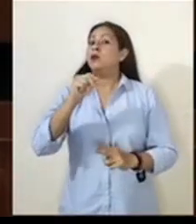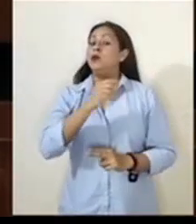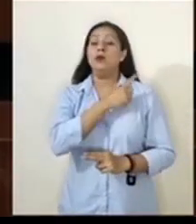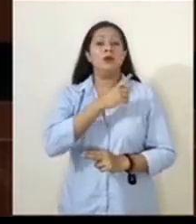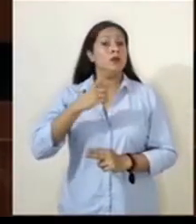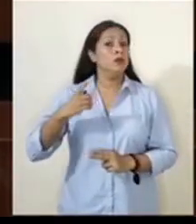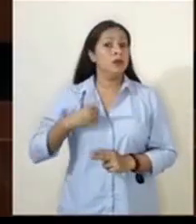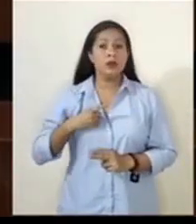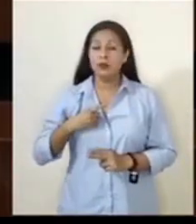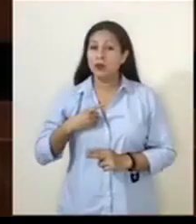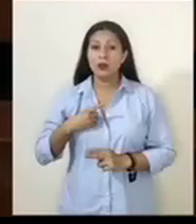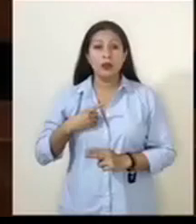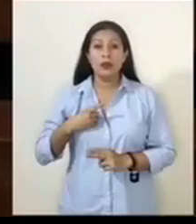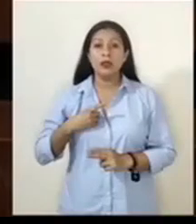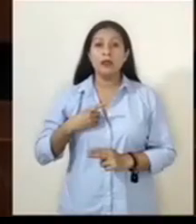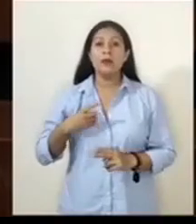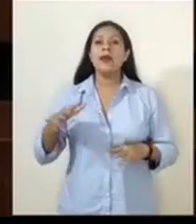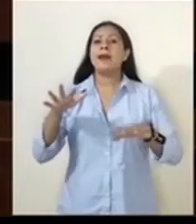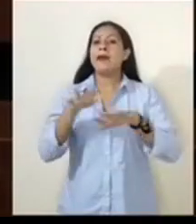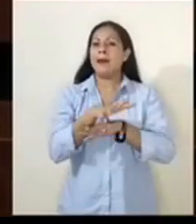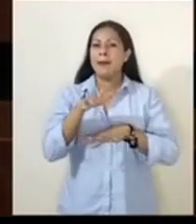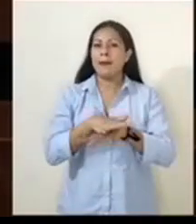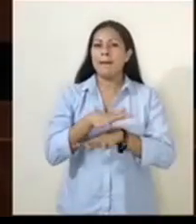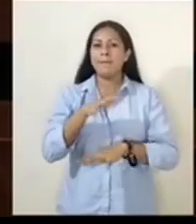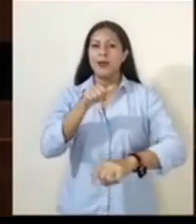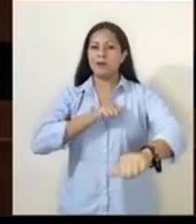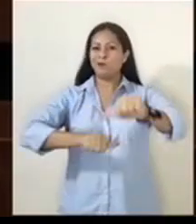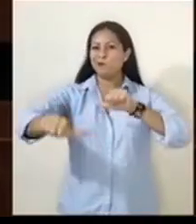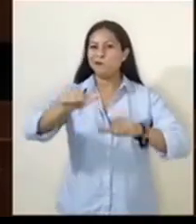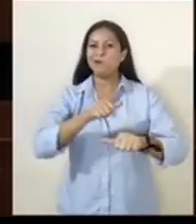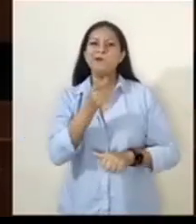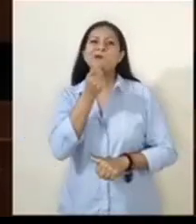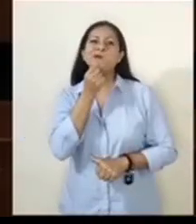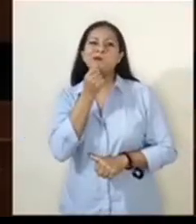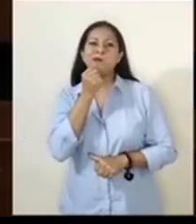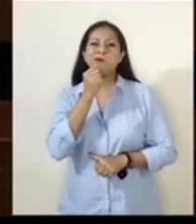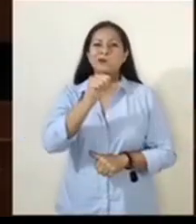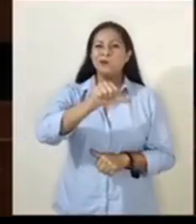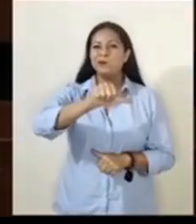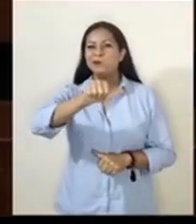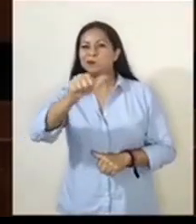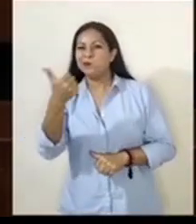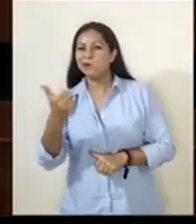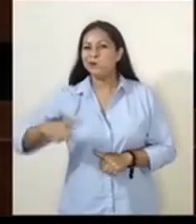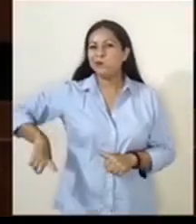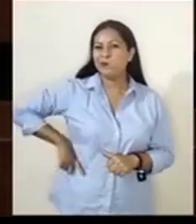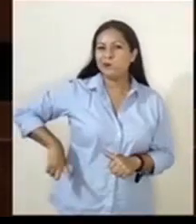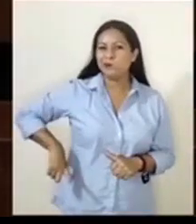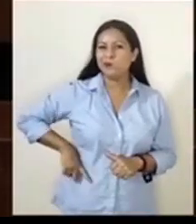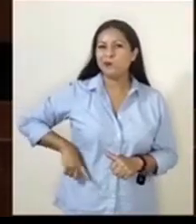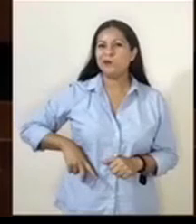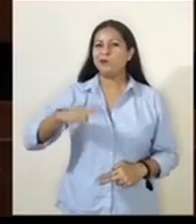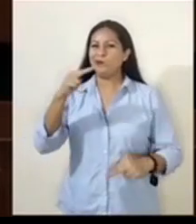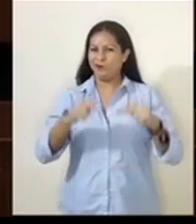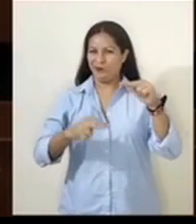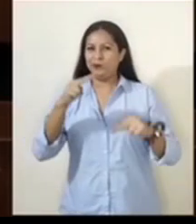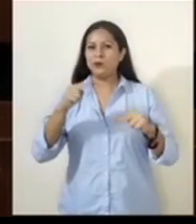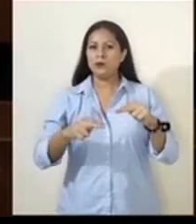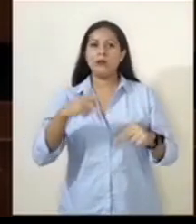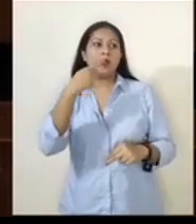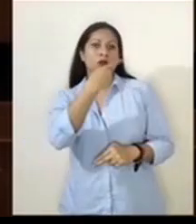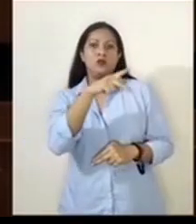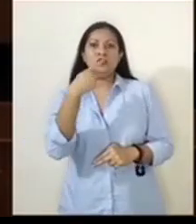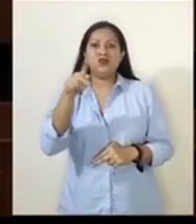Tendrán por objeto sustituir a las autoridades civiles de otros órdenes de gobierno en el cumplimiento de